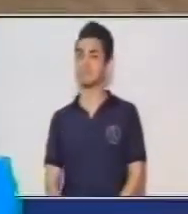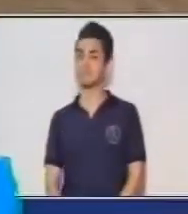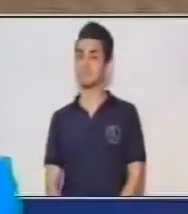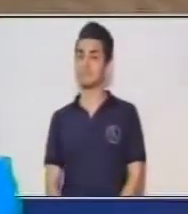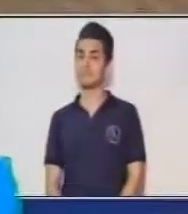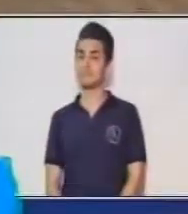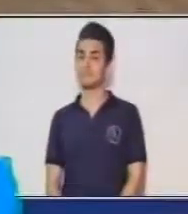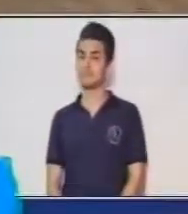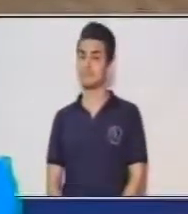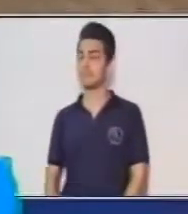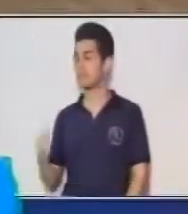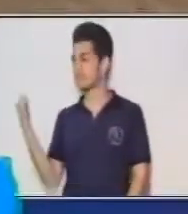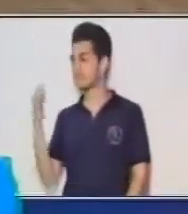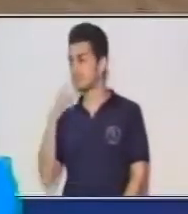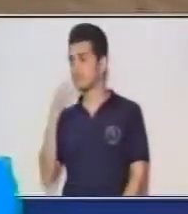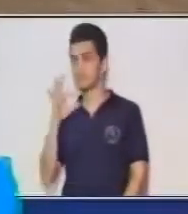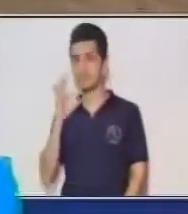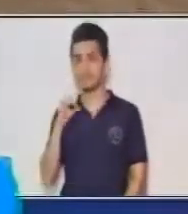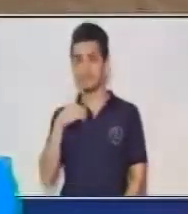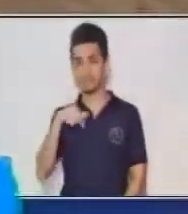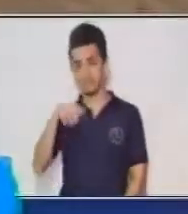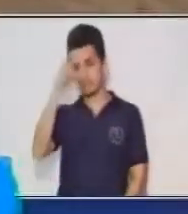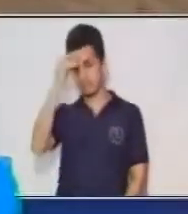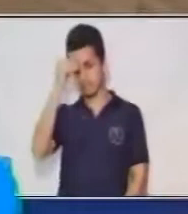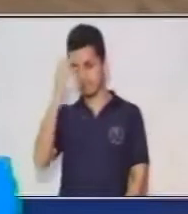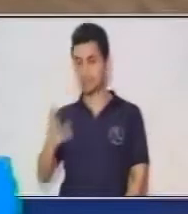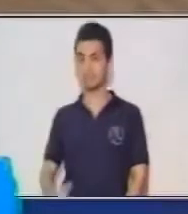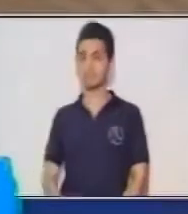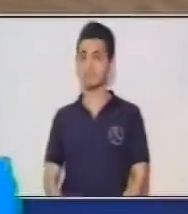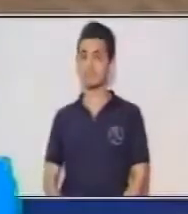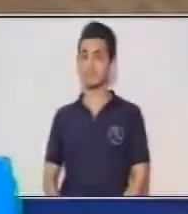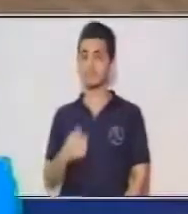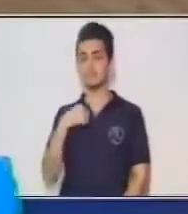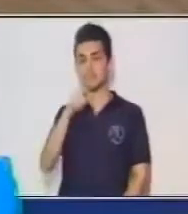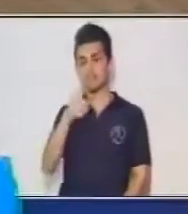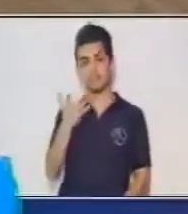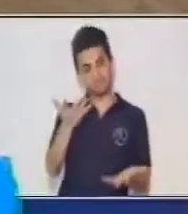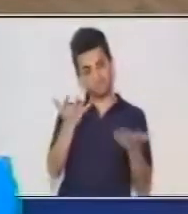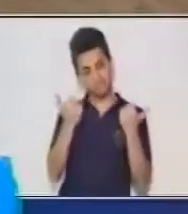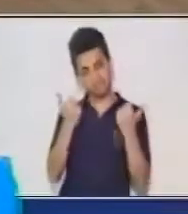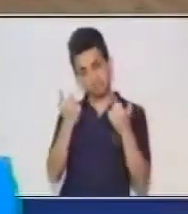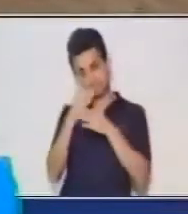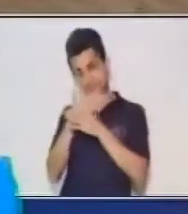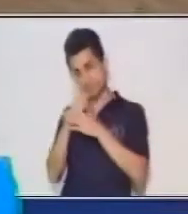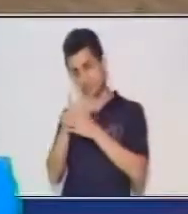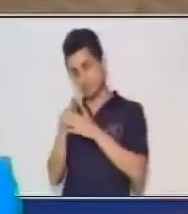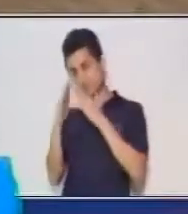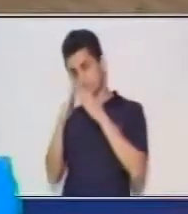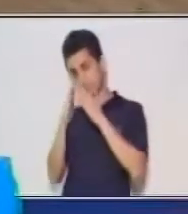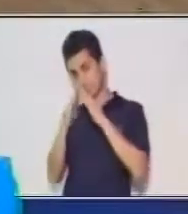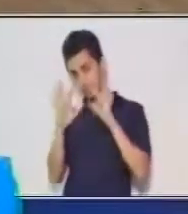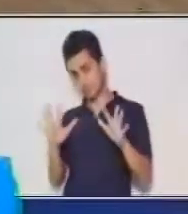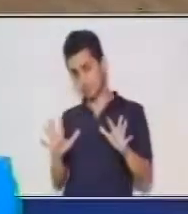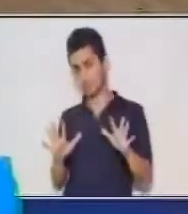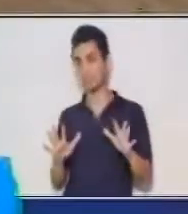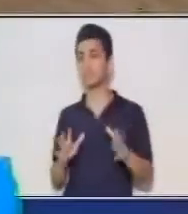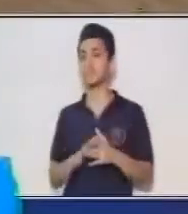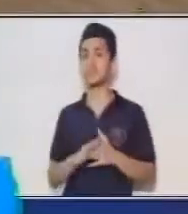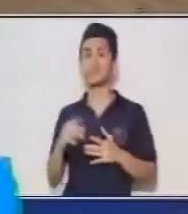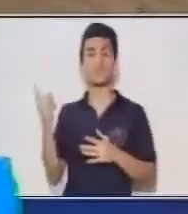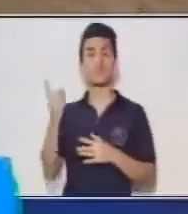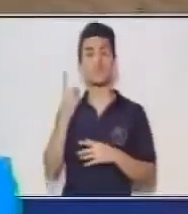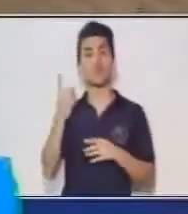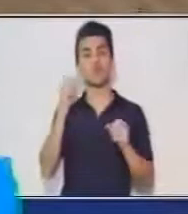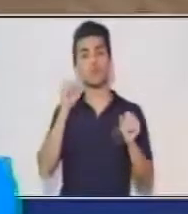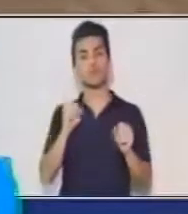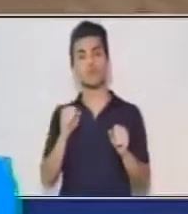que el día de hoy hemos aprendido. Te invito a que lo compartas en casa, que todo esto lo